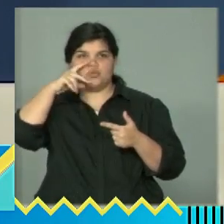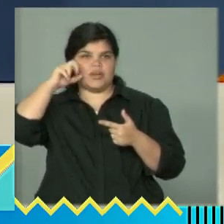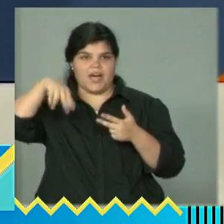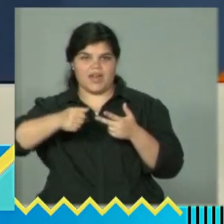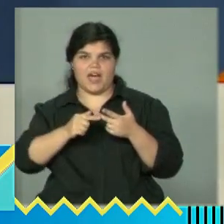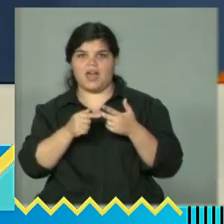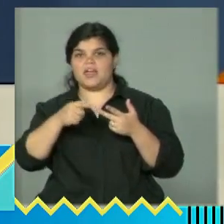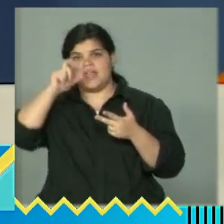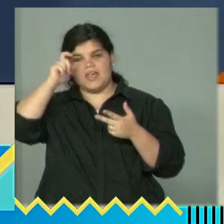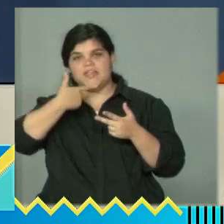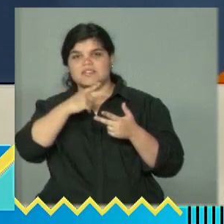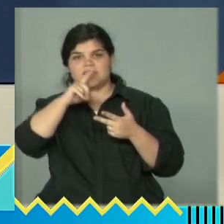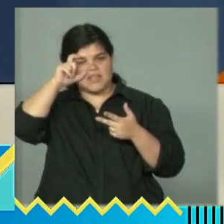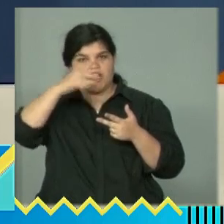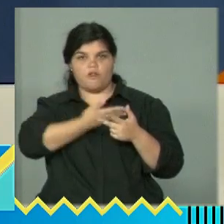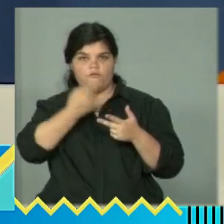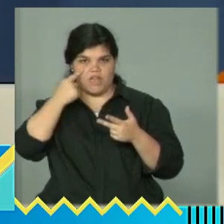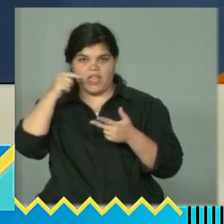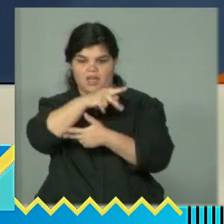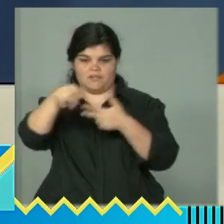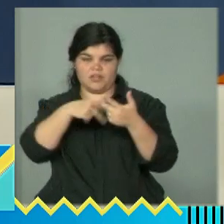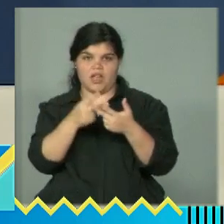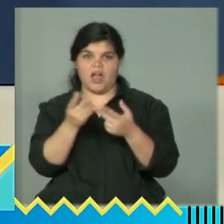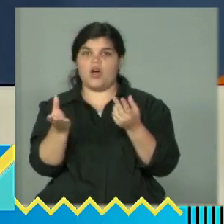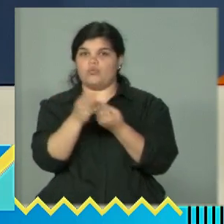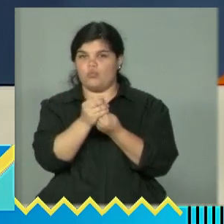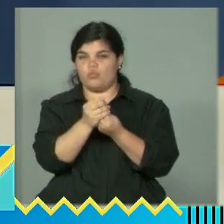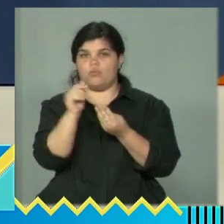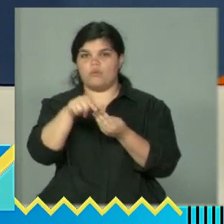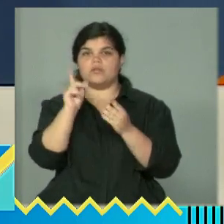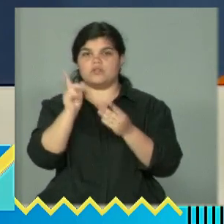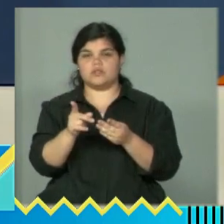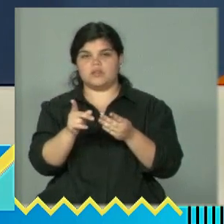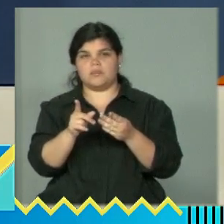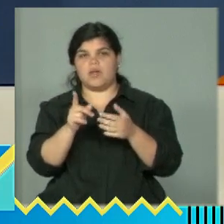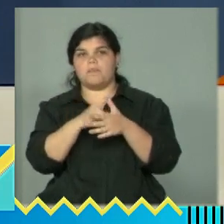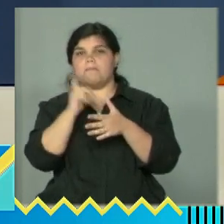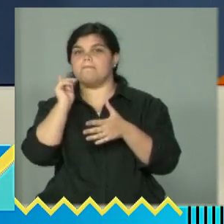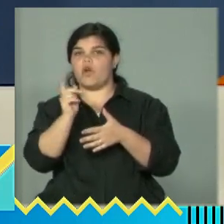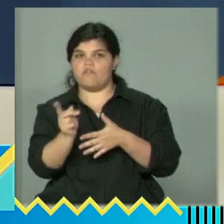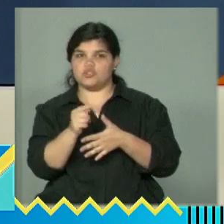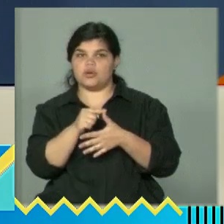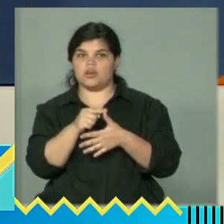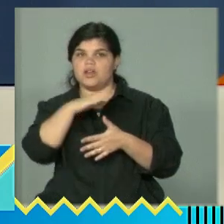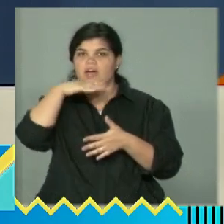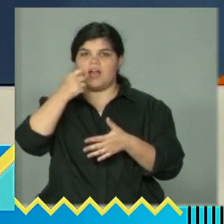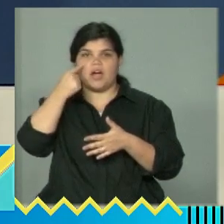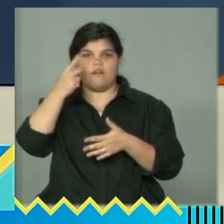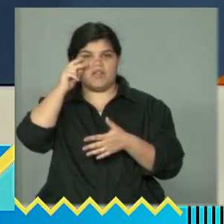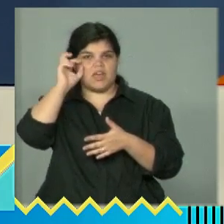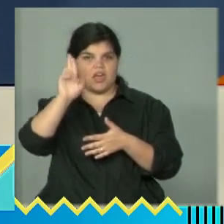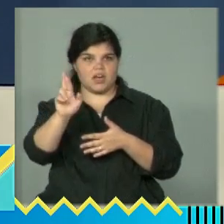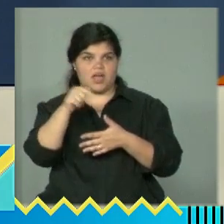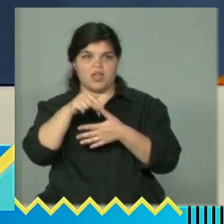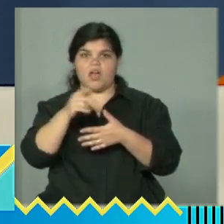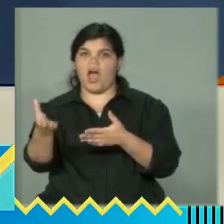Steffi, que bueno, fueron mis compañeras de Emprendeu, y además nuestro mentor, que es un gran profesor hoy en día, Javier Mendoza, que nos